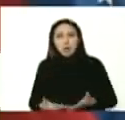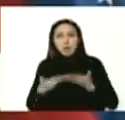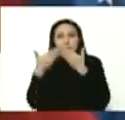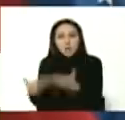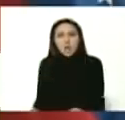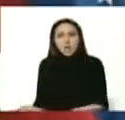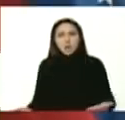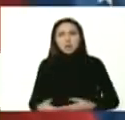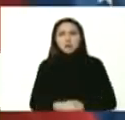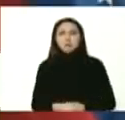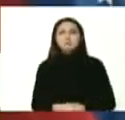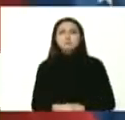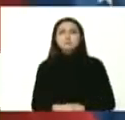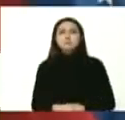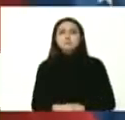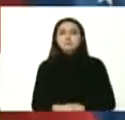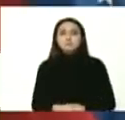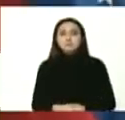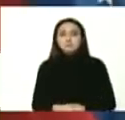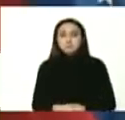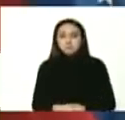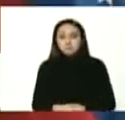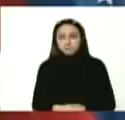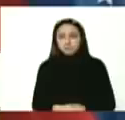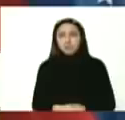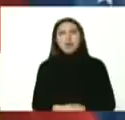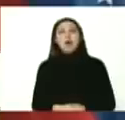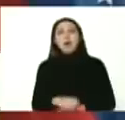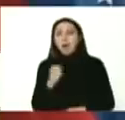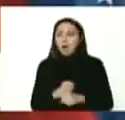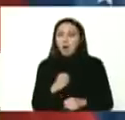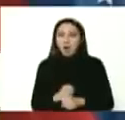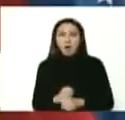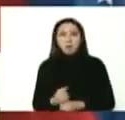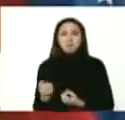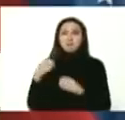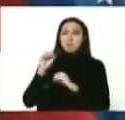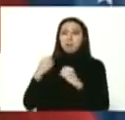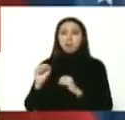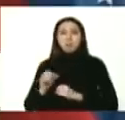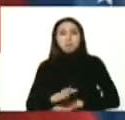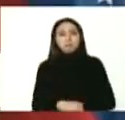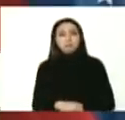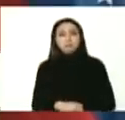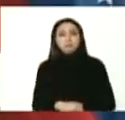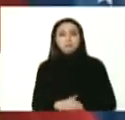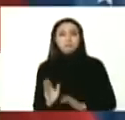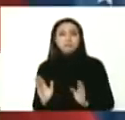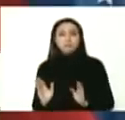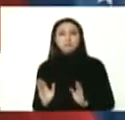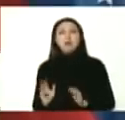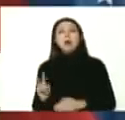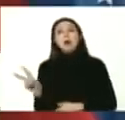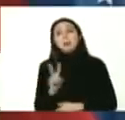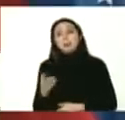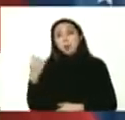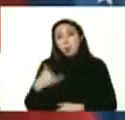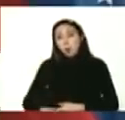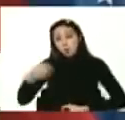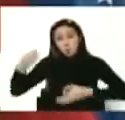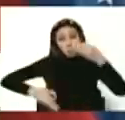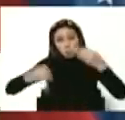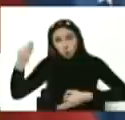automática, inclusive extralimitándose de sus funciones. Afortunadamente, en Venezuela existen jueces